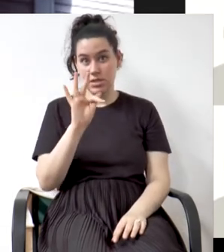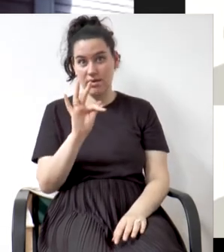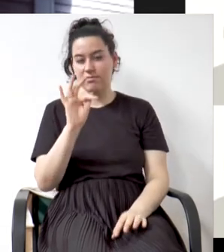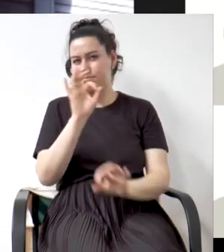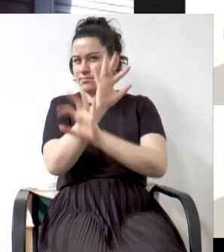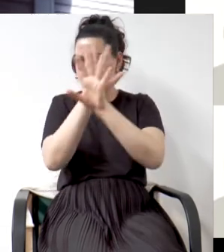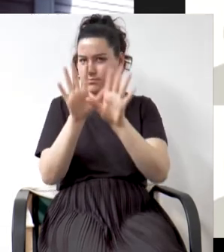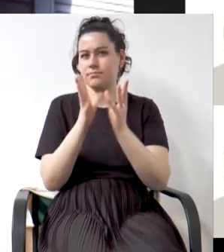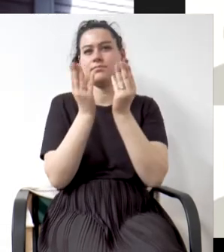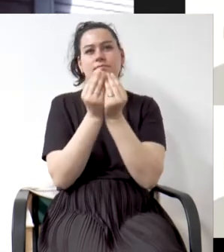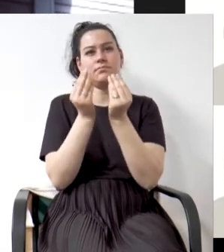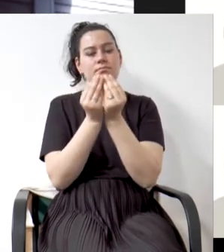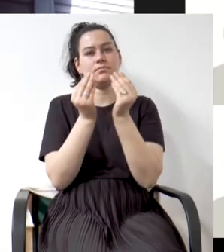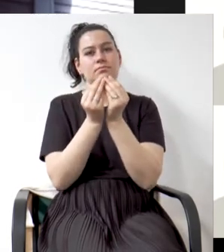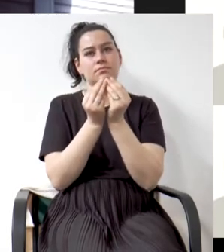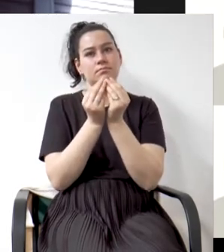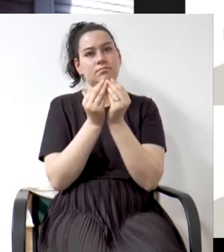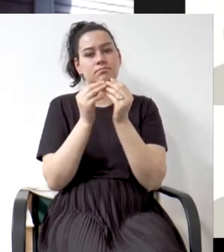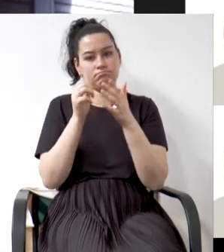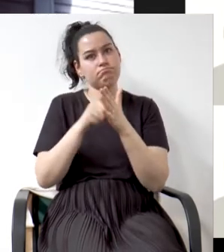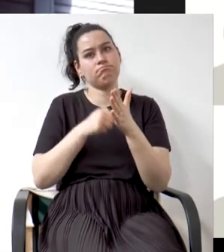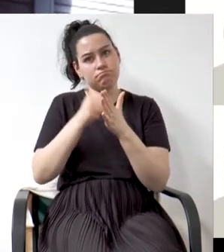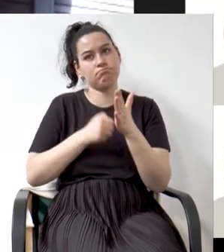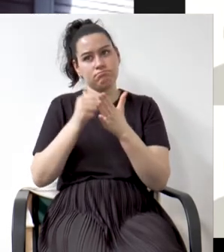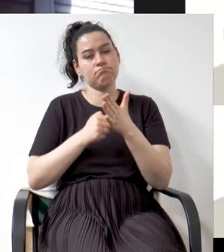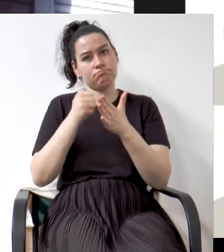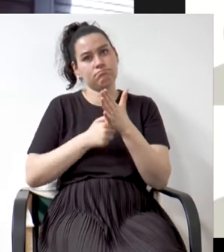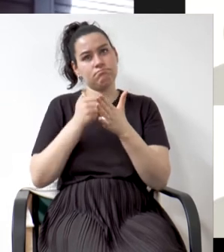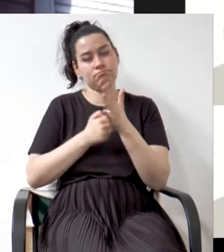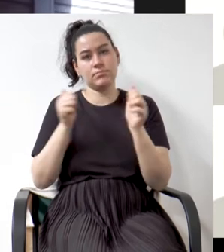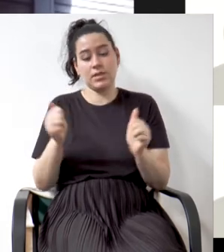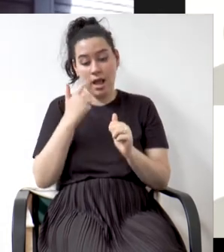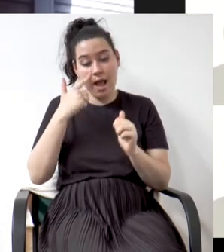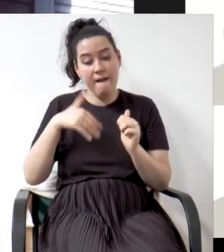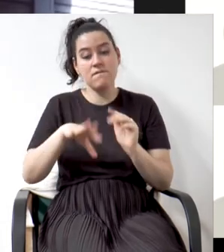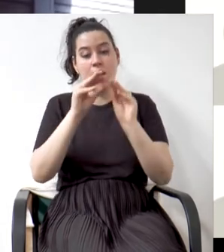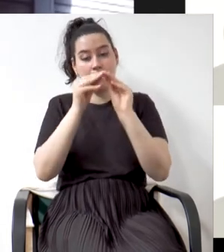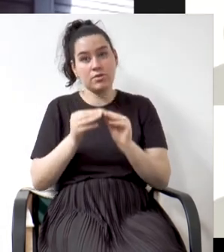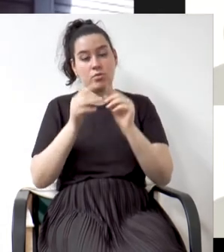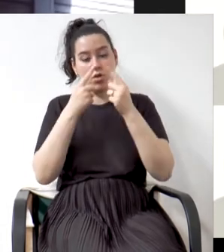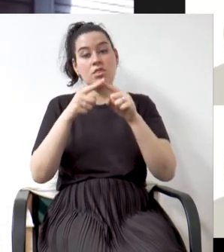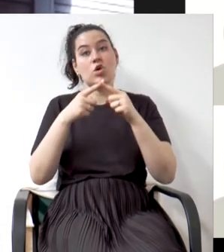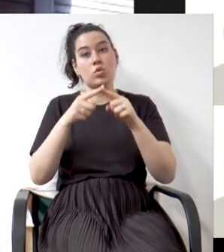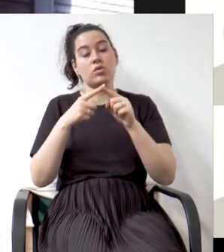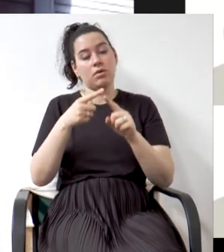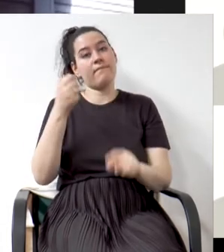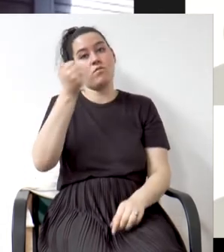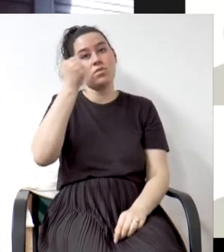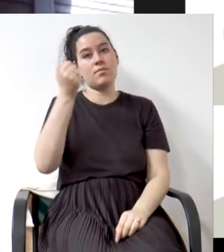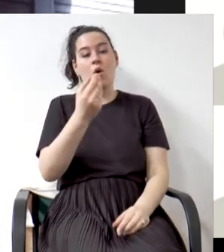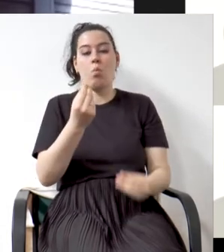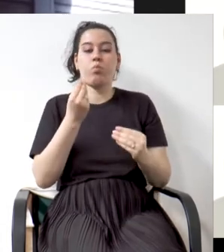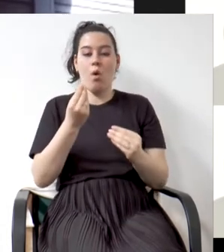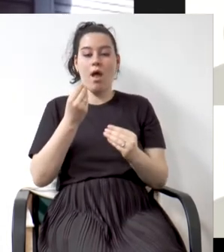claro en función de varias de las reivindicaciones que ha hecho recientemente, cuando se haya discutido presupuesto es fundamental saber en